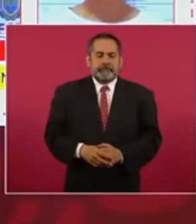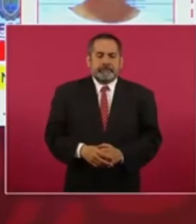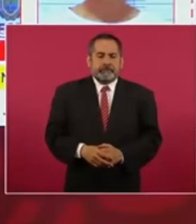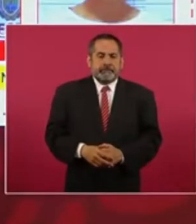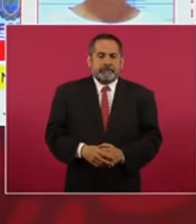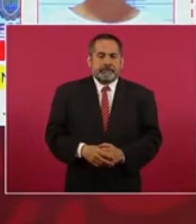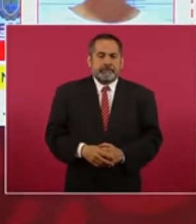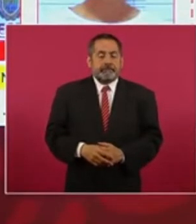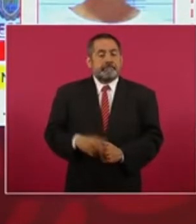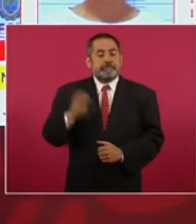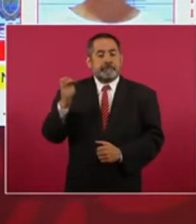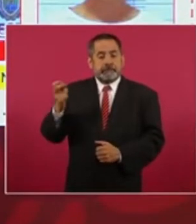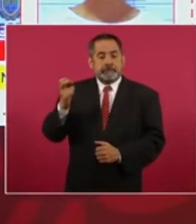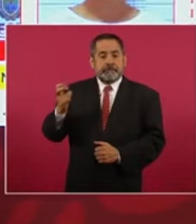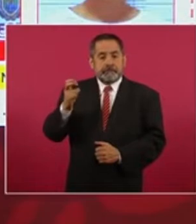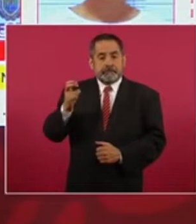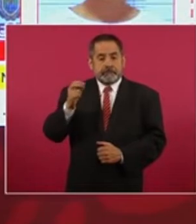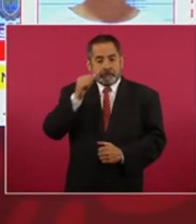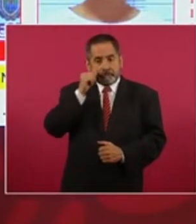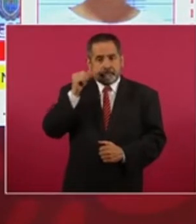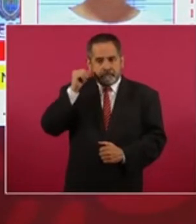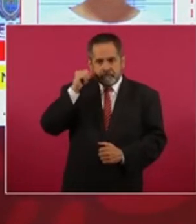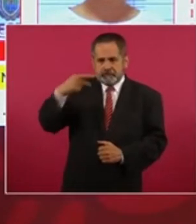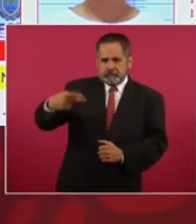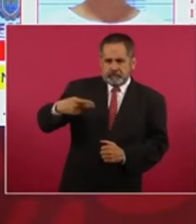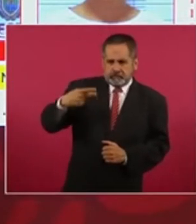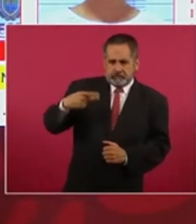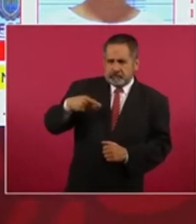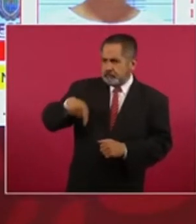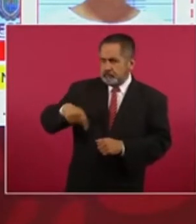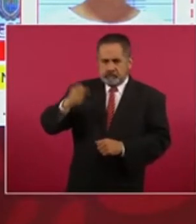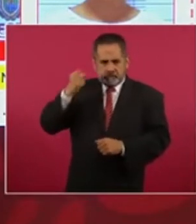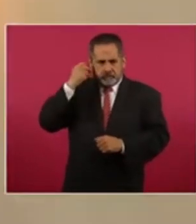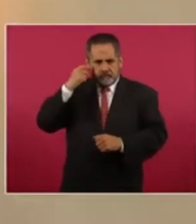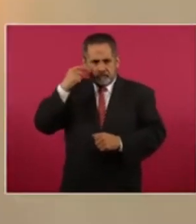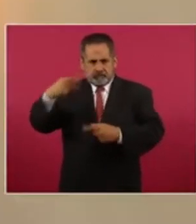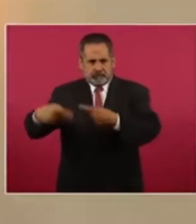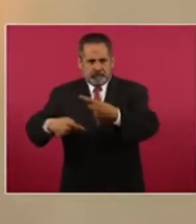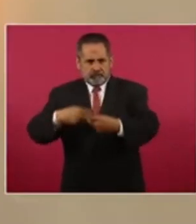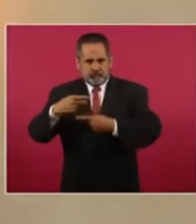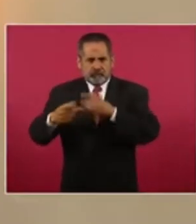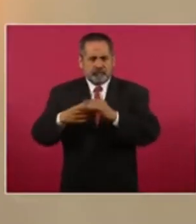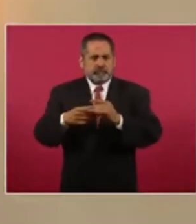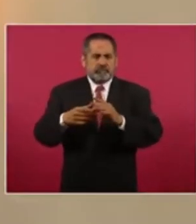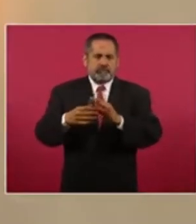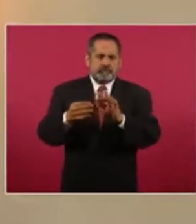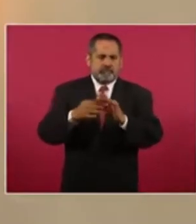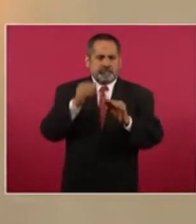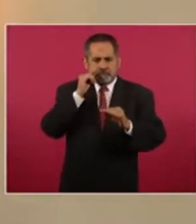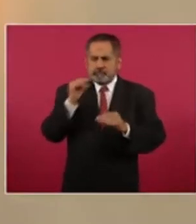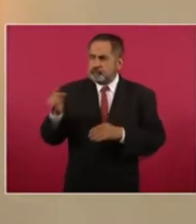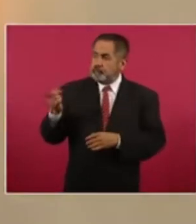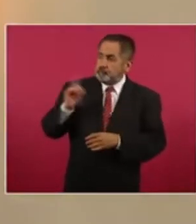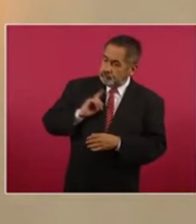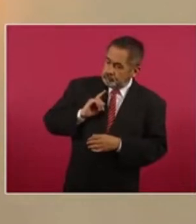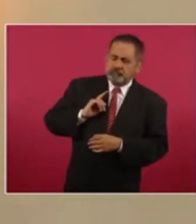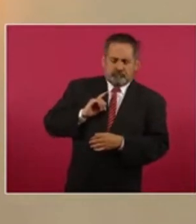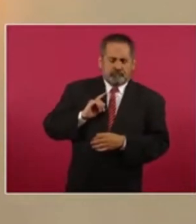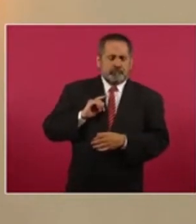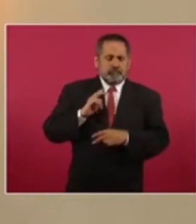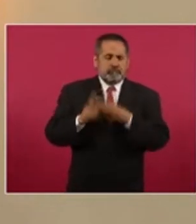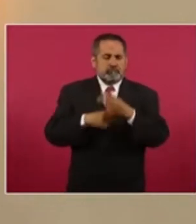Este es el caso que ayer preguntaron aquí en la conferencia mañanera del señor presidente y que nos dio instrucciones